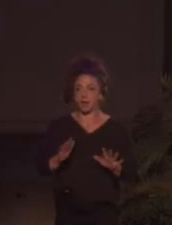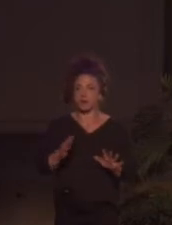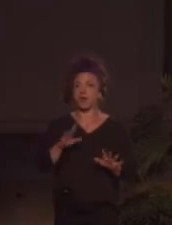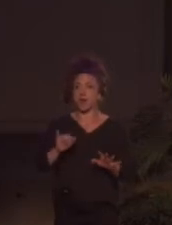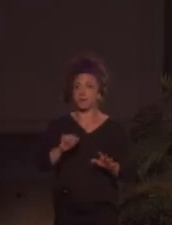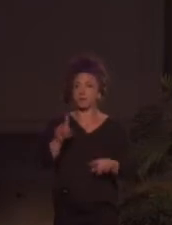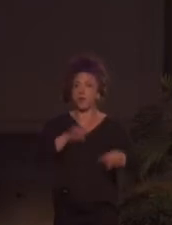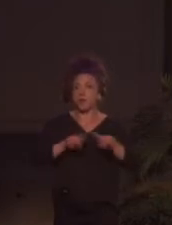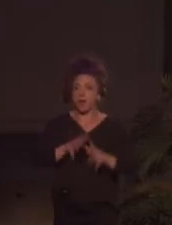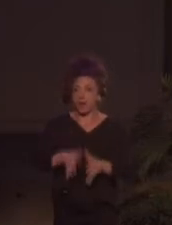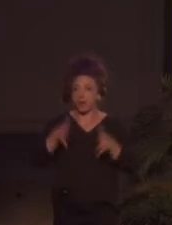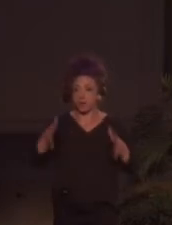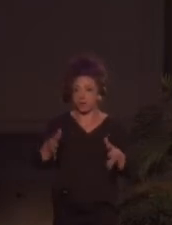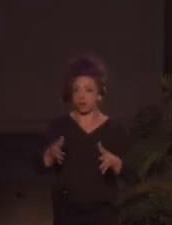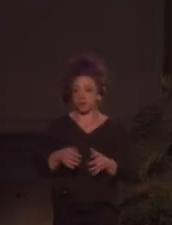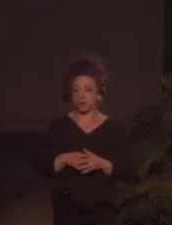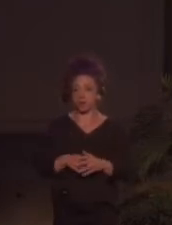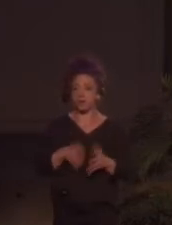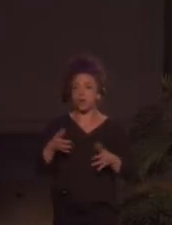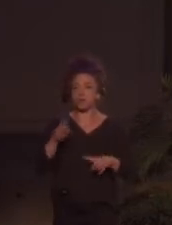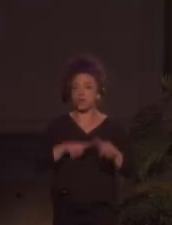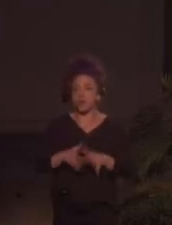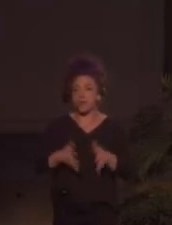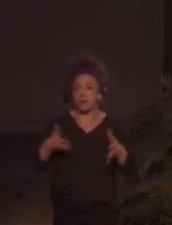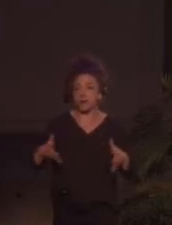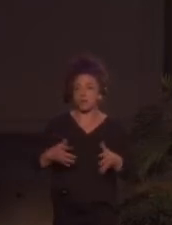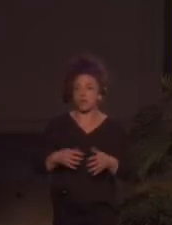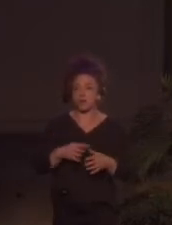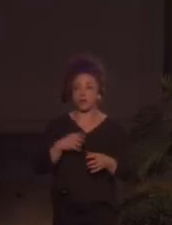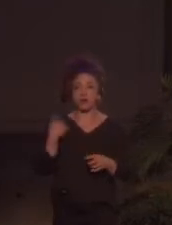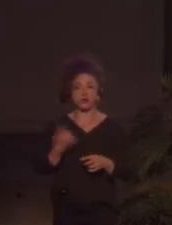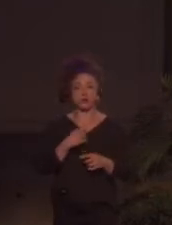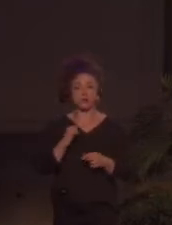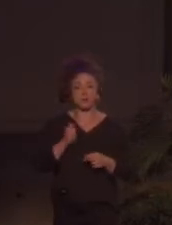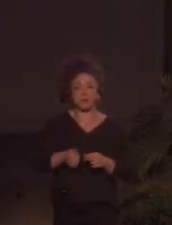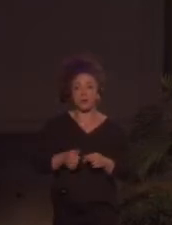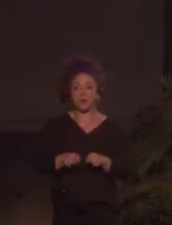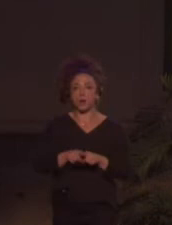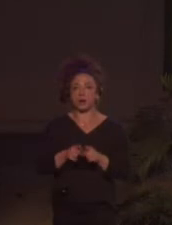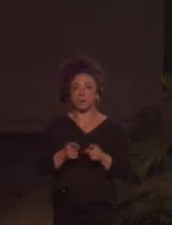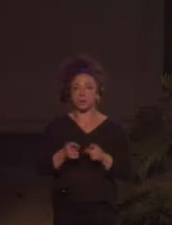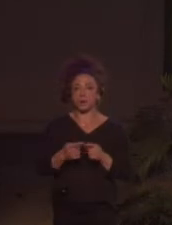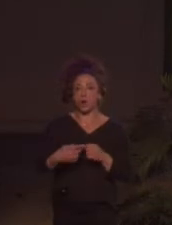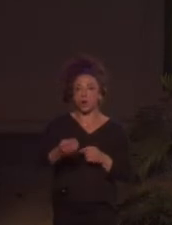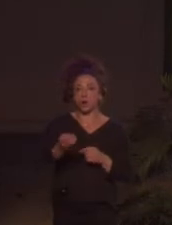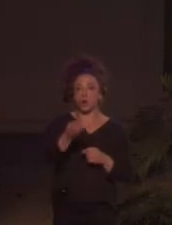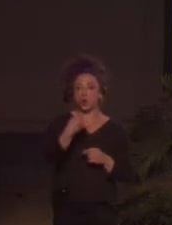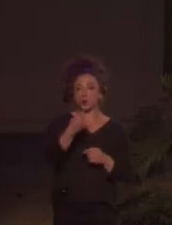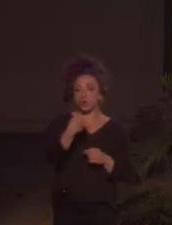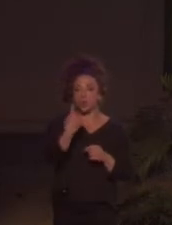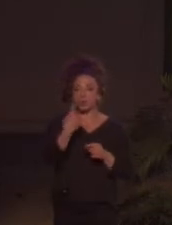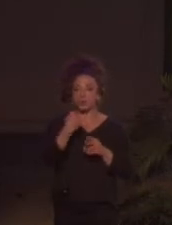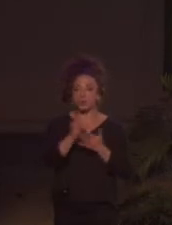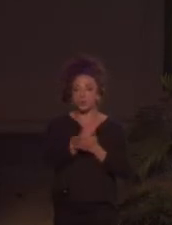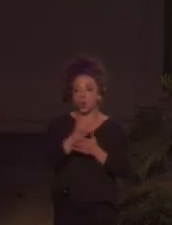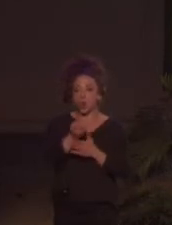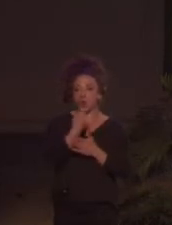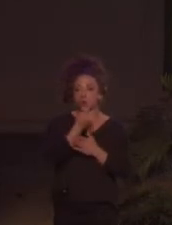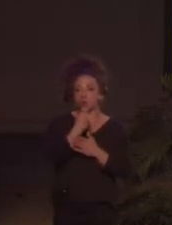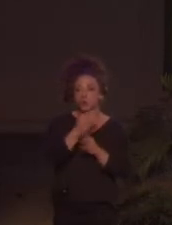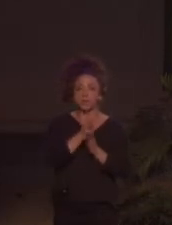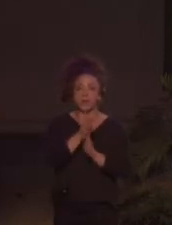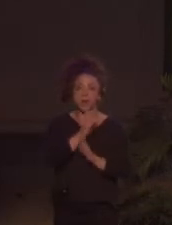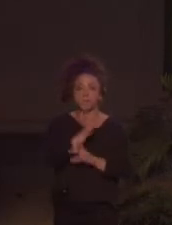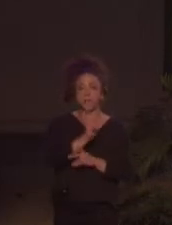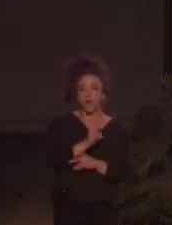bati. Ez? Osa, gu exigitu dana, izan dela vegano izatea, eta noski dela oinarrizko gauza bat